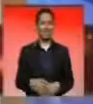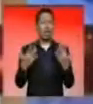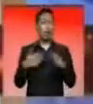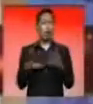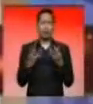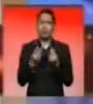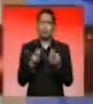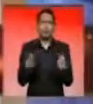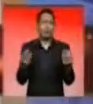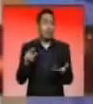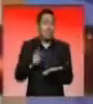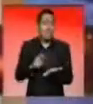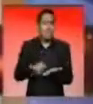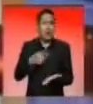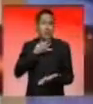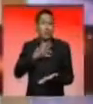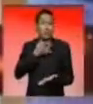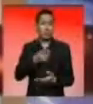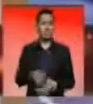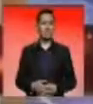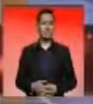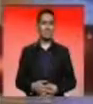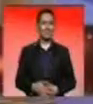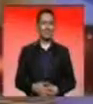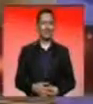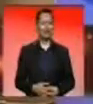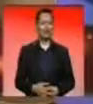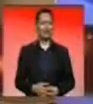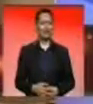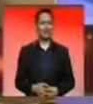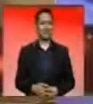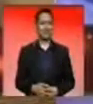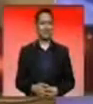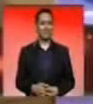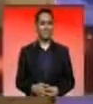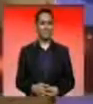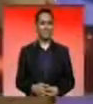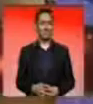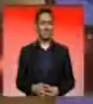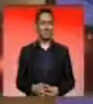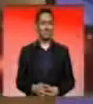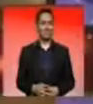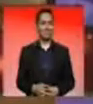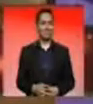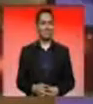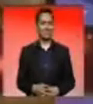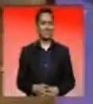millones de me gusta en redes sociales.